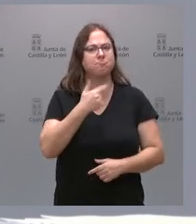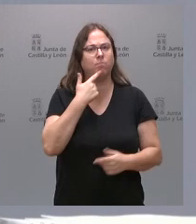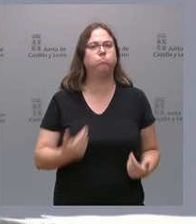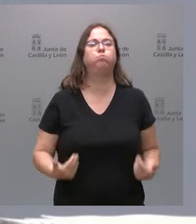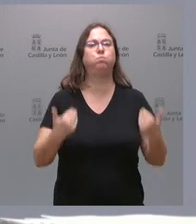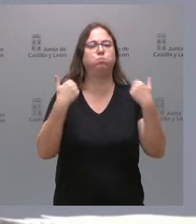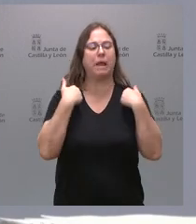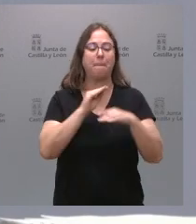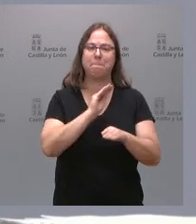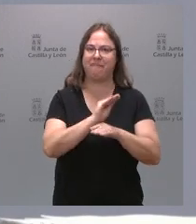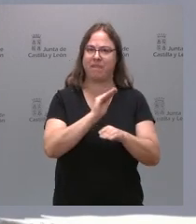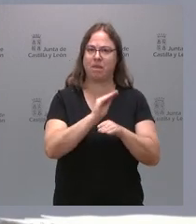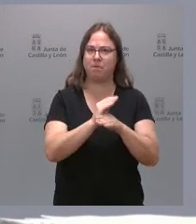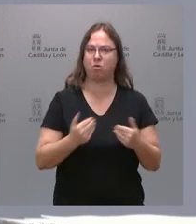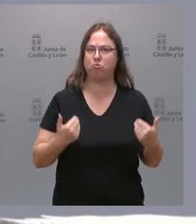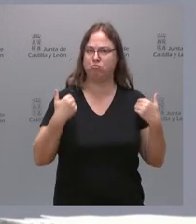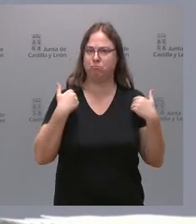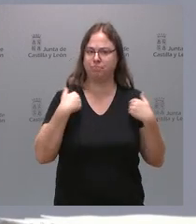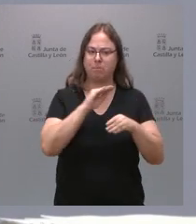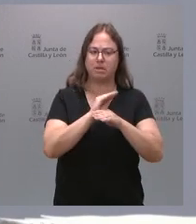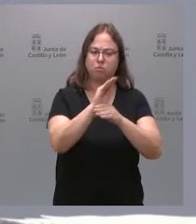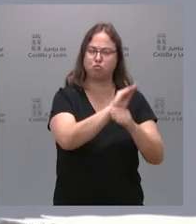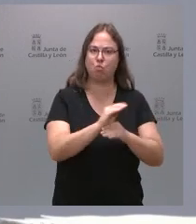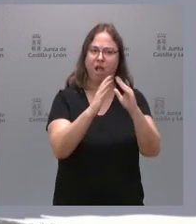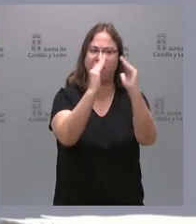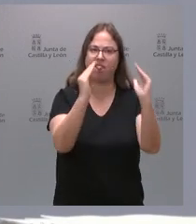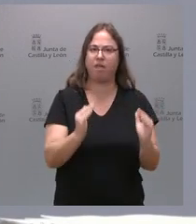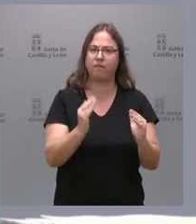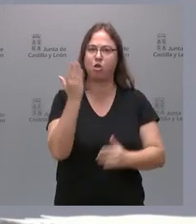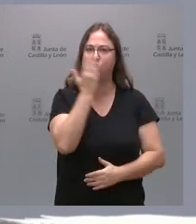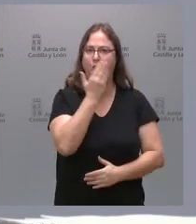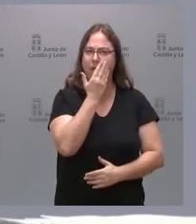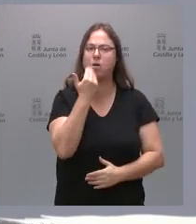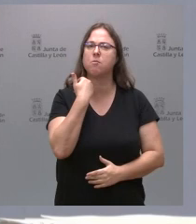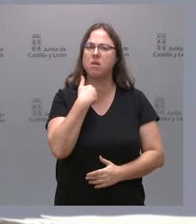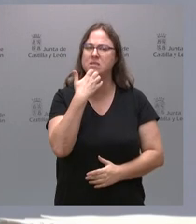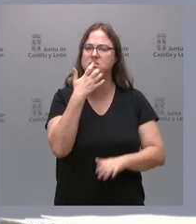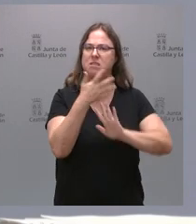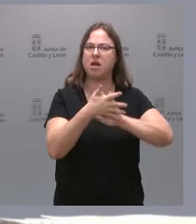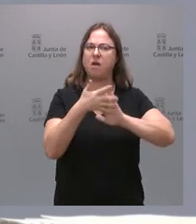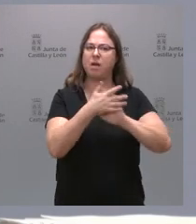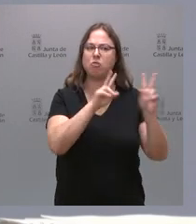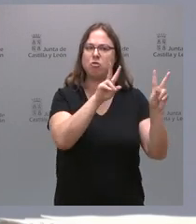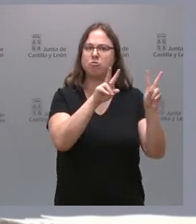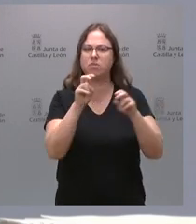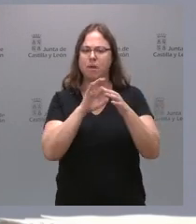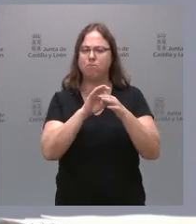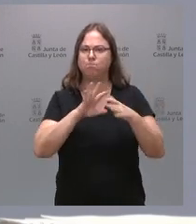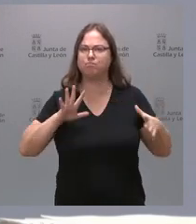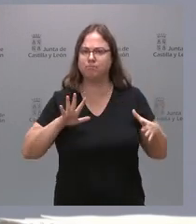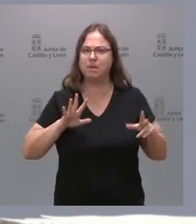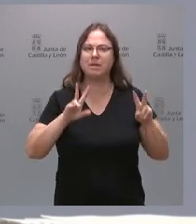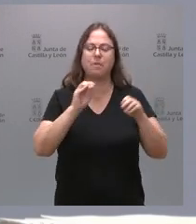encarga del mantenimiento de este edificio no pero cuando ya estamos hablando de cuestiones que no tienen que ver pues con